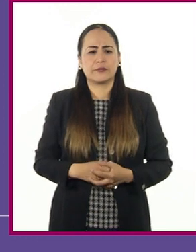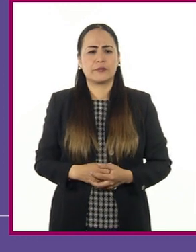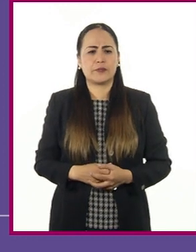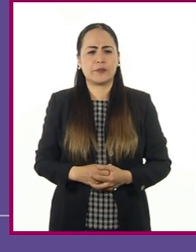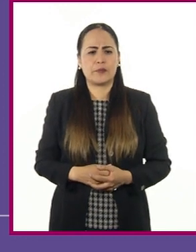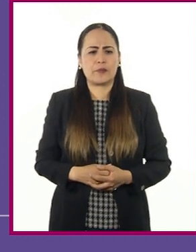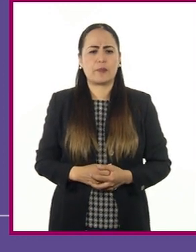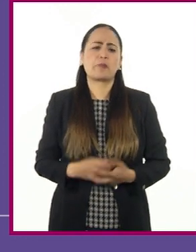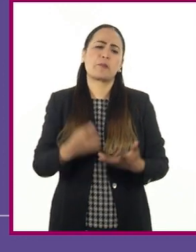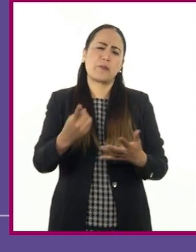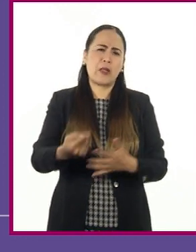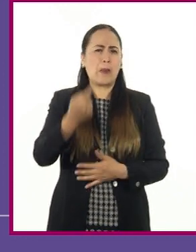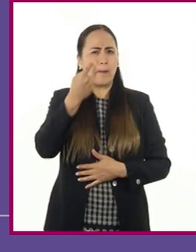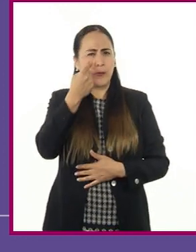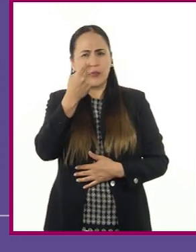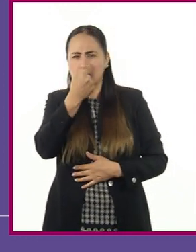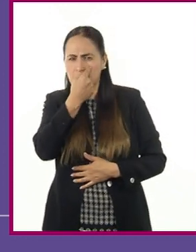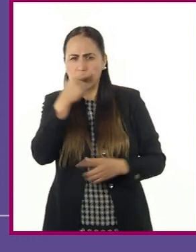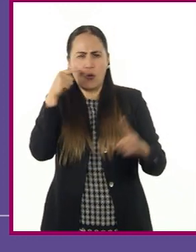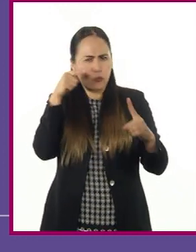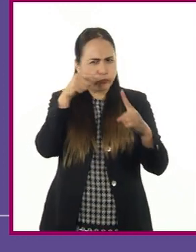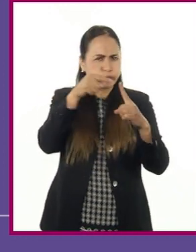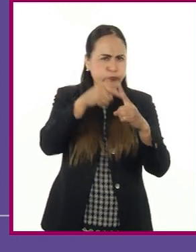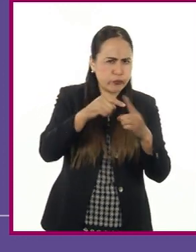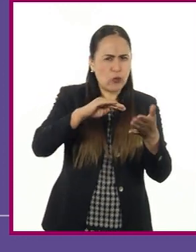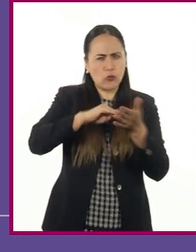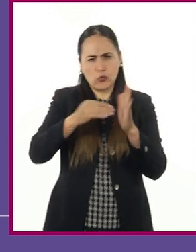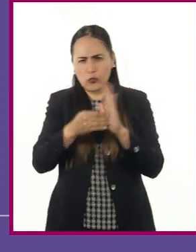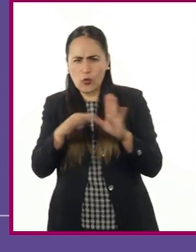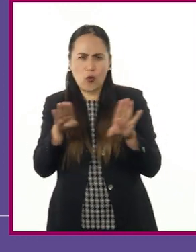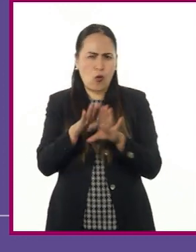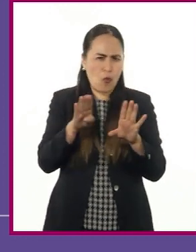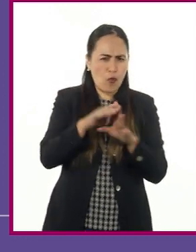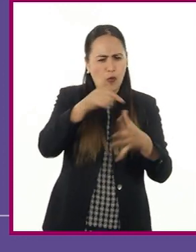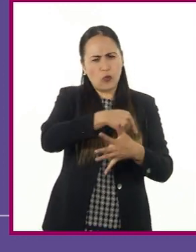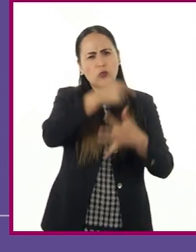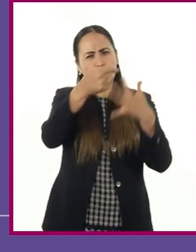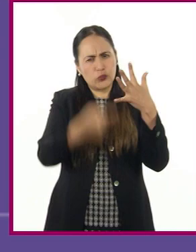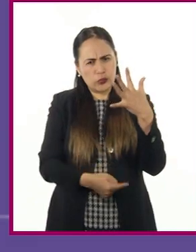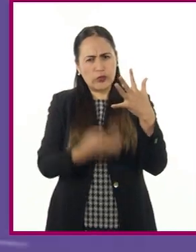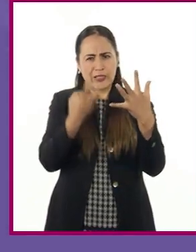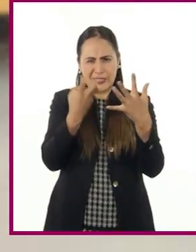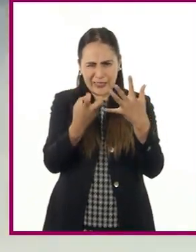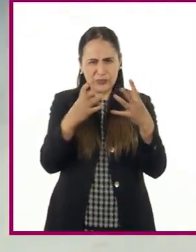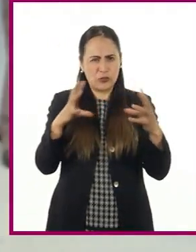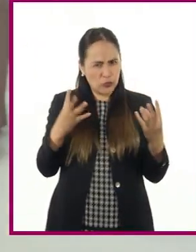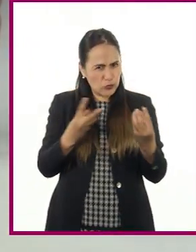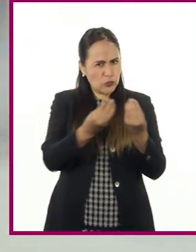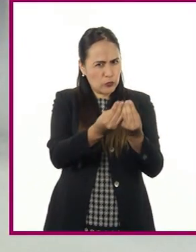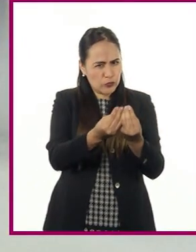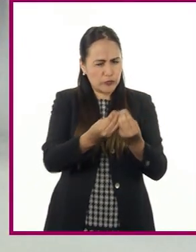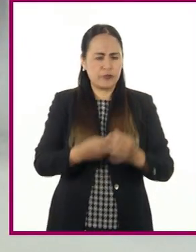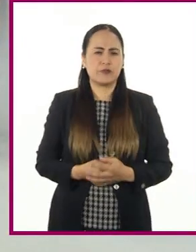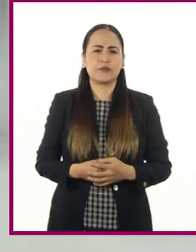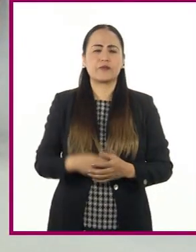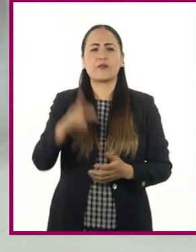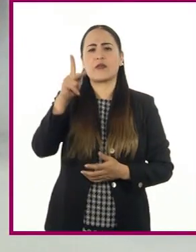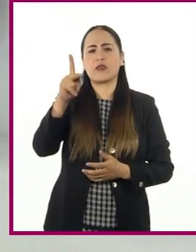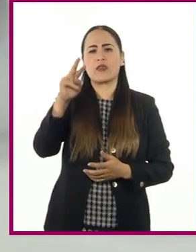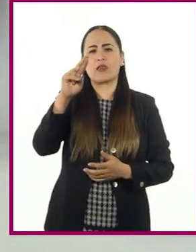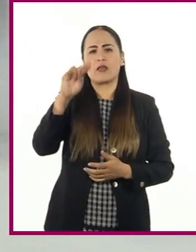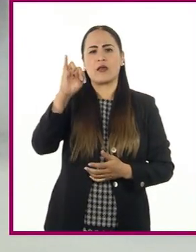la visión, la misión, la estrategia y los objetivos estratégicos. Estos principios